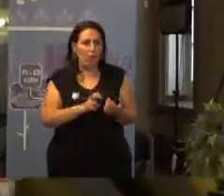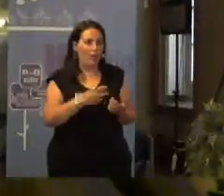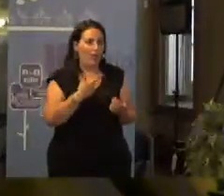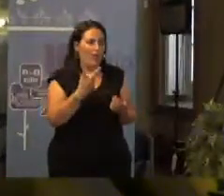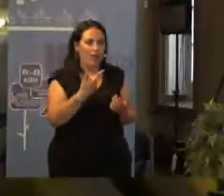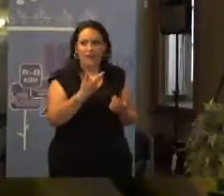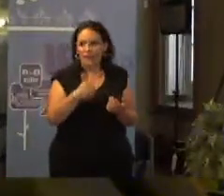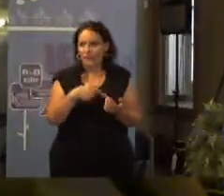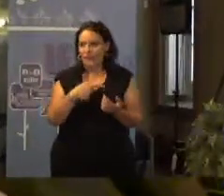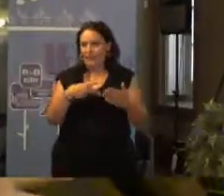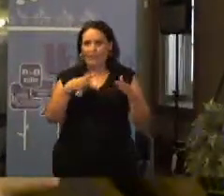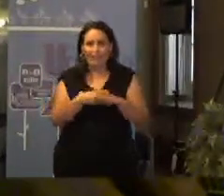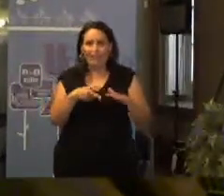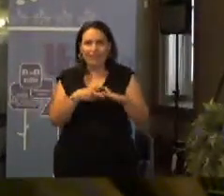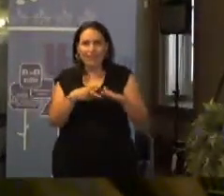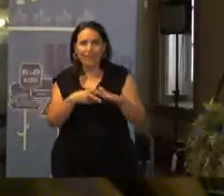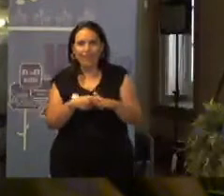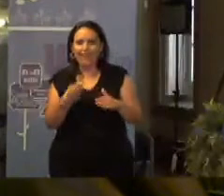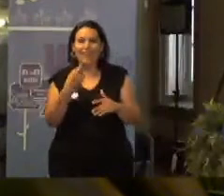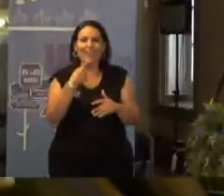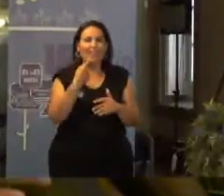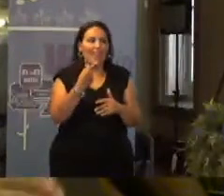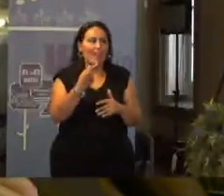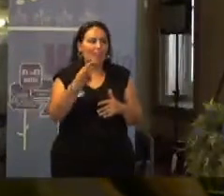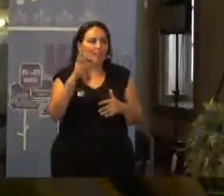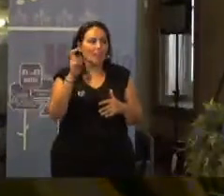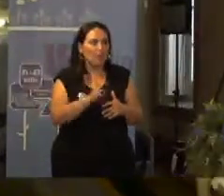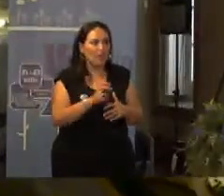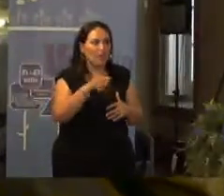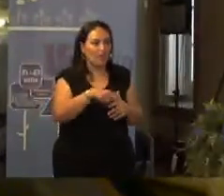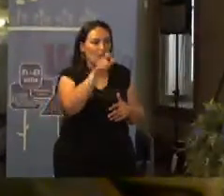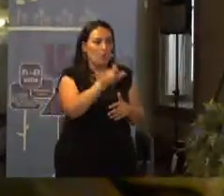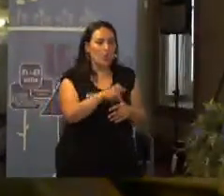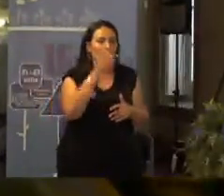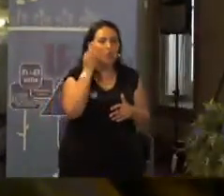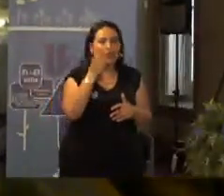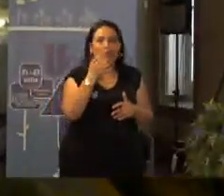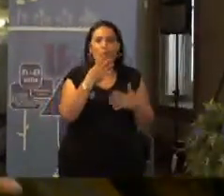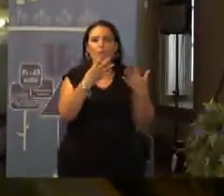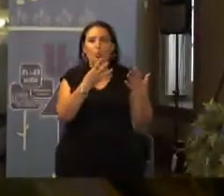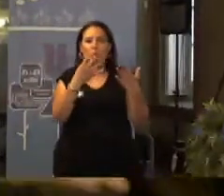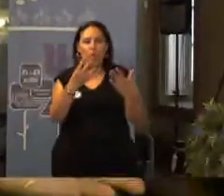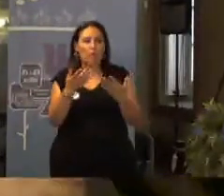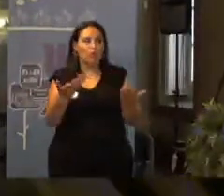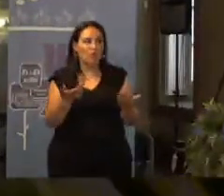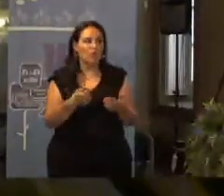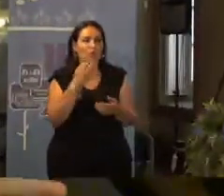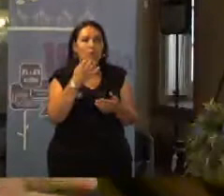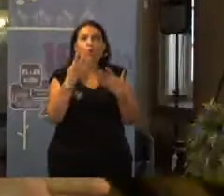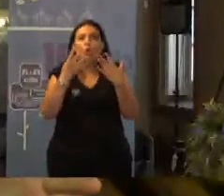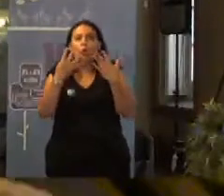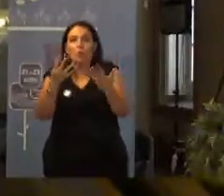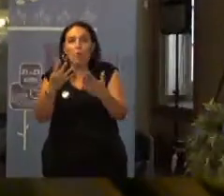zarza ardendo que lle deu Deus, que era outro que tal. E o das mulleres, pois son os de 9 en 9. Entón, eu propoño 9, pero me